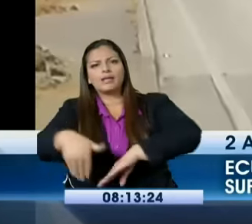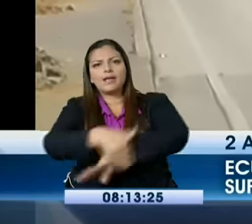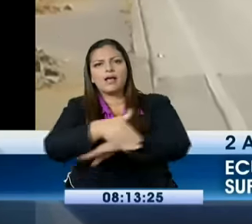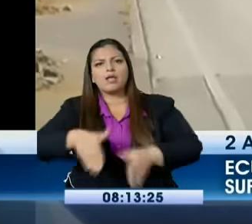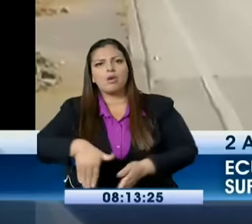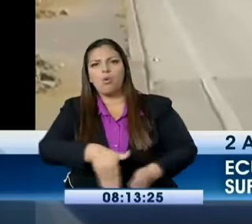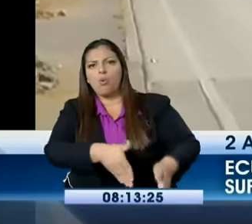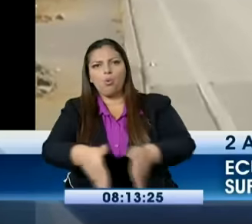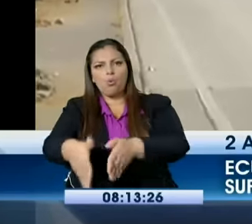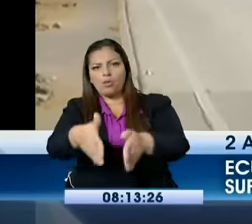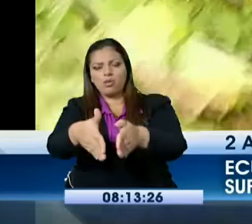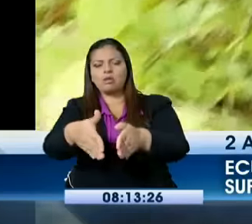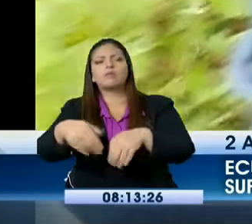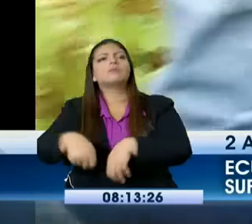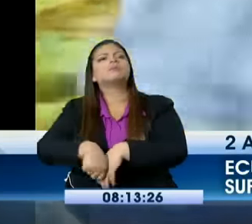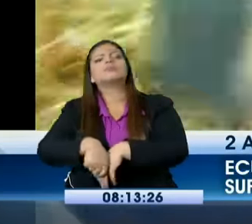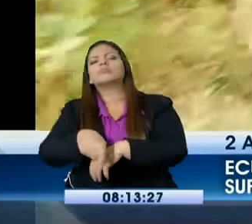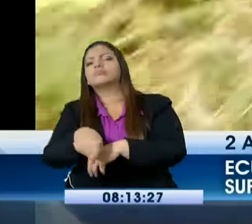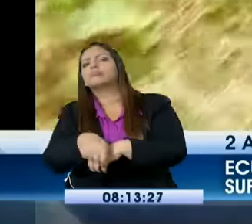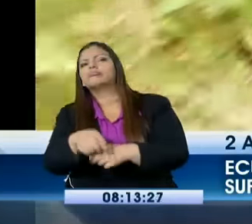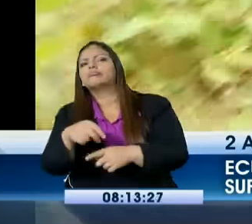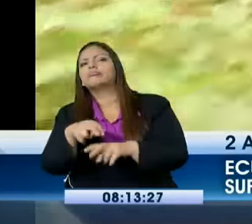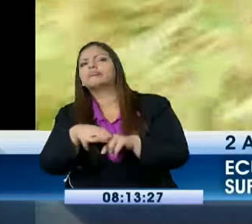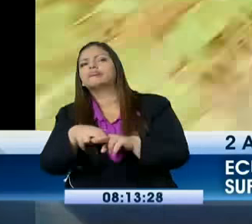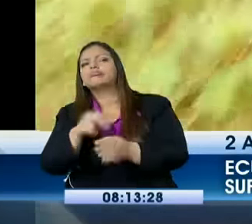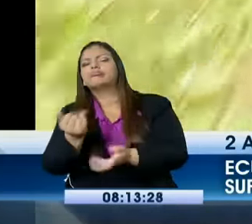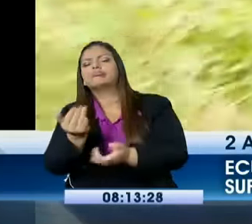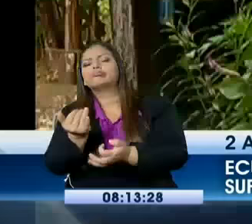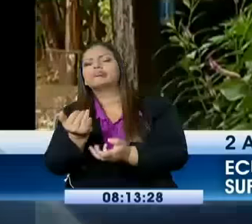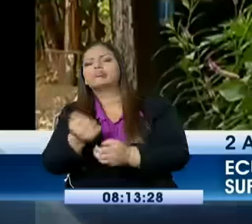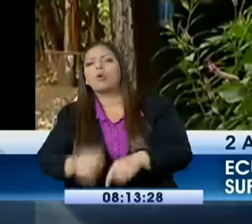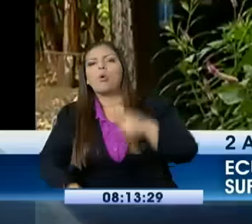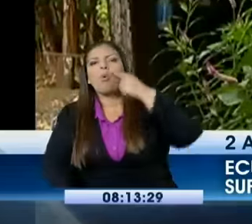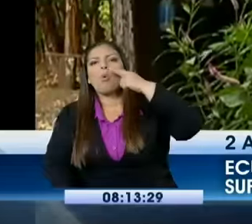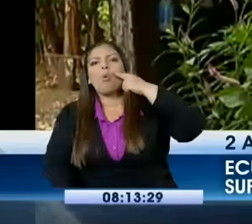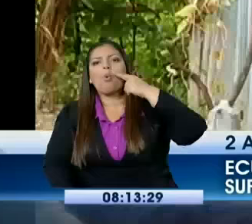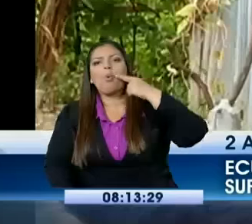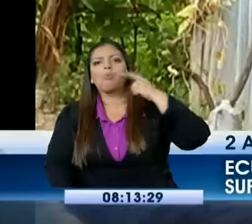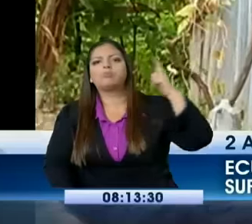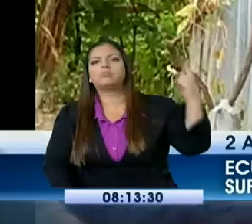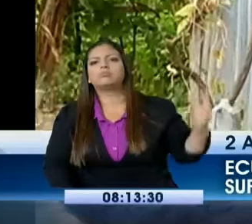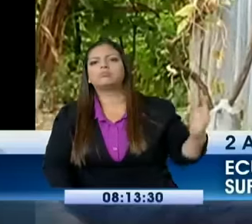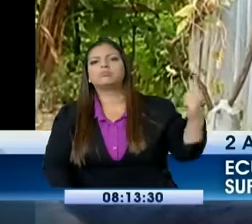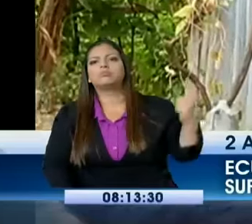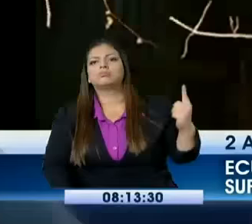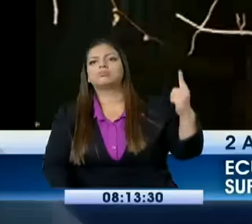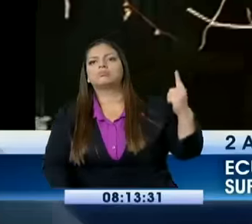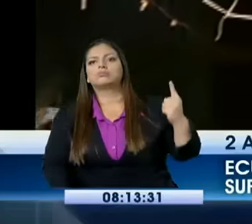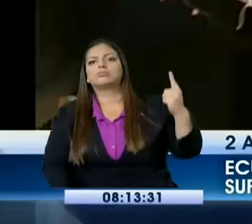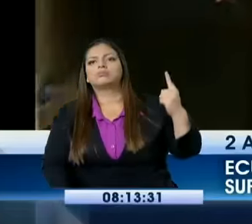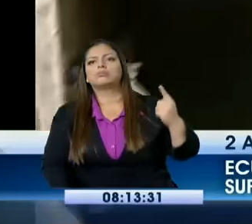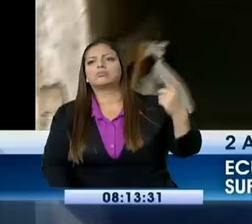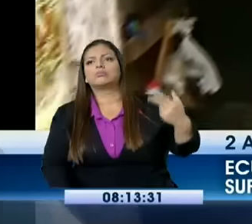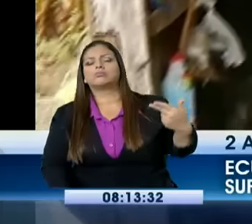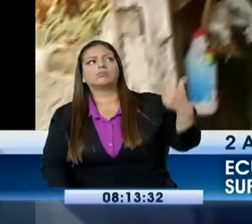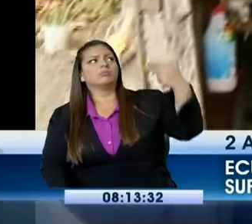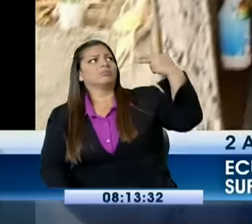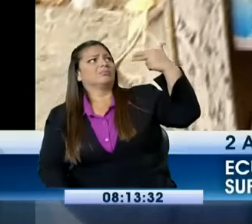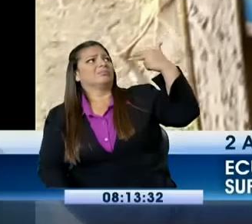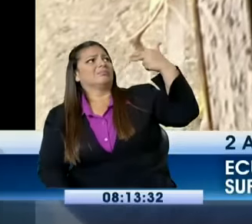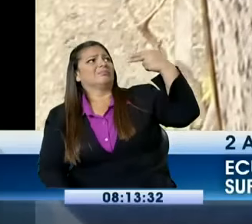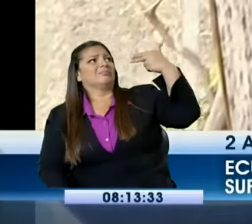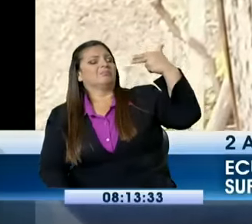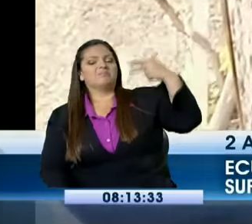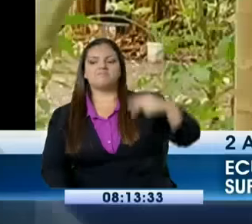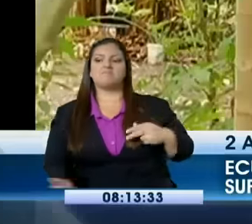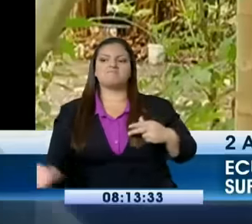fueron sorprendidas. Las encontró y se las llevó con una pistola a un descampado y ahí hizo lo que él le dio la gana con las